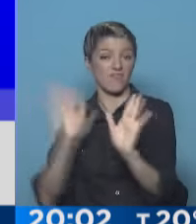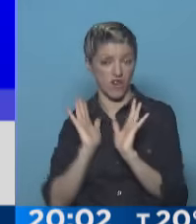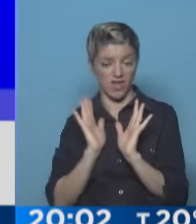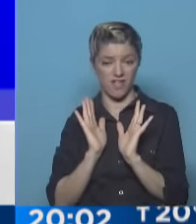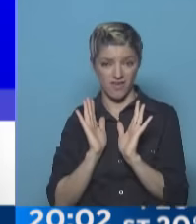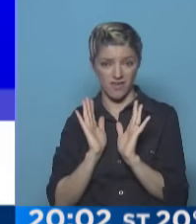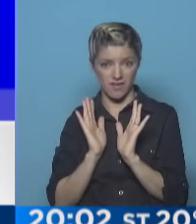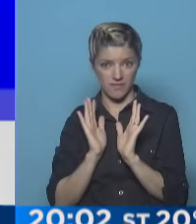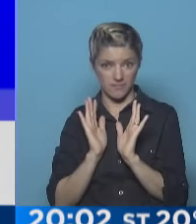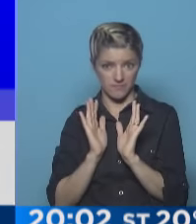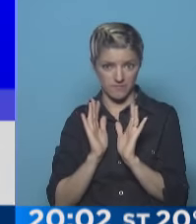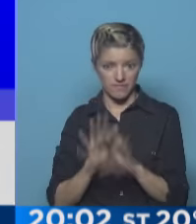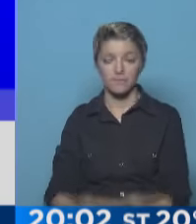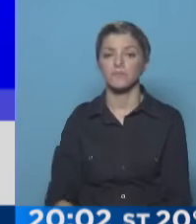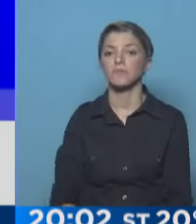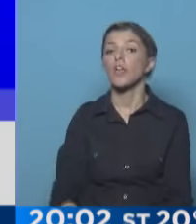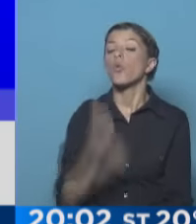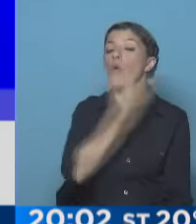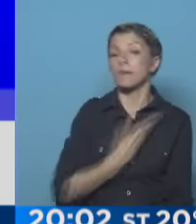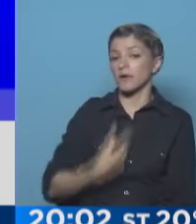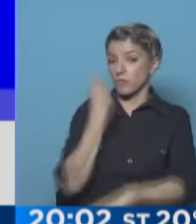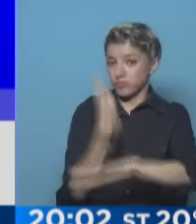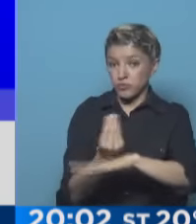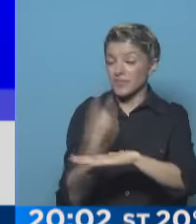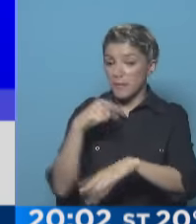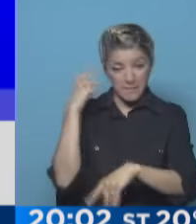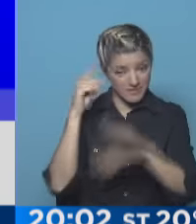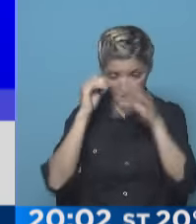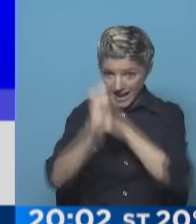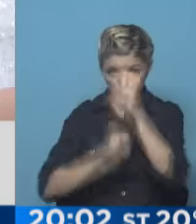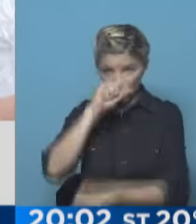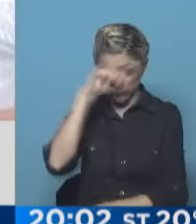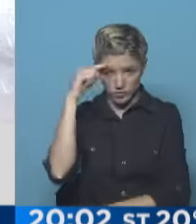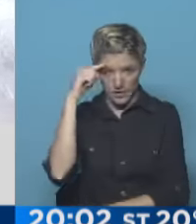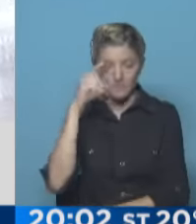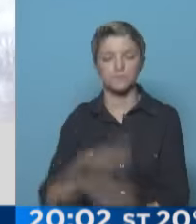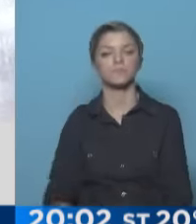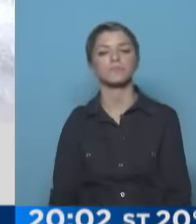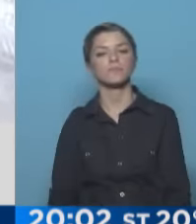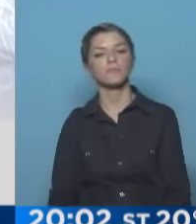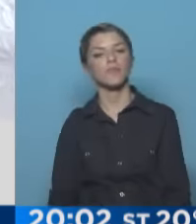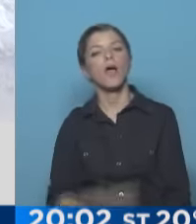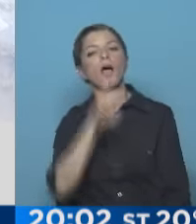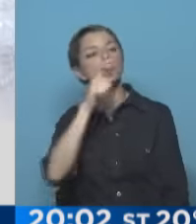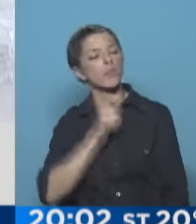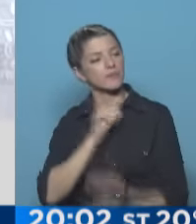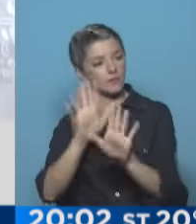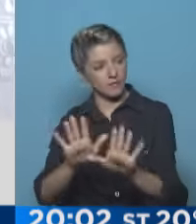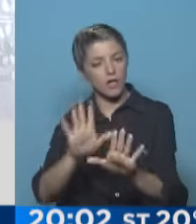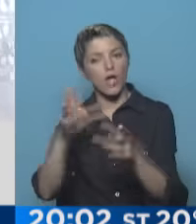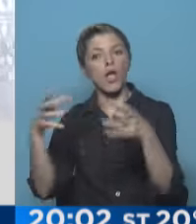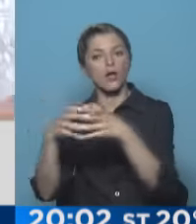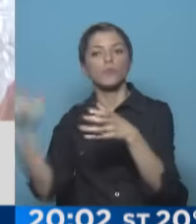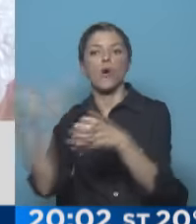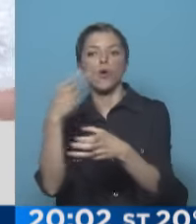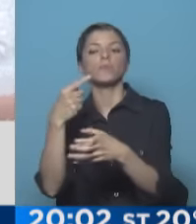precie de buen gobierno de nacionalistas que es nuestra industria nacional urribarri este tipo de respuestas ha sido calificada por la oposición como una campaña del